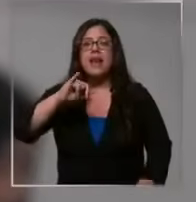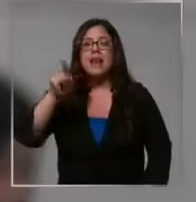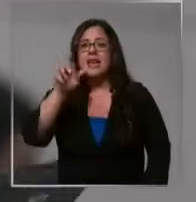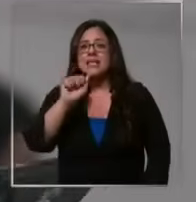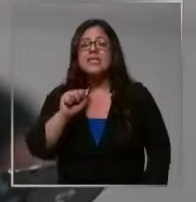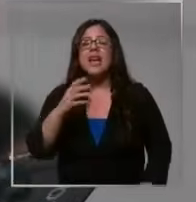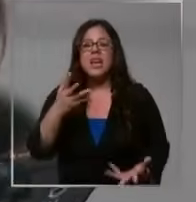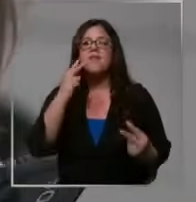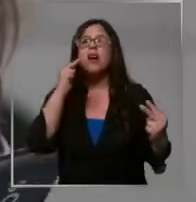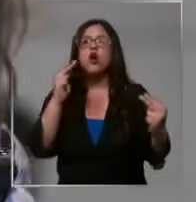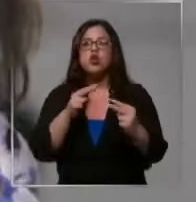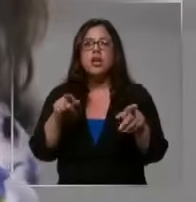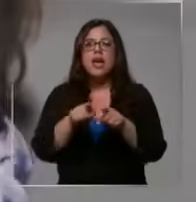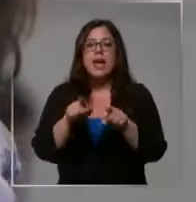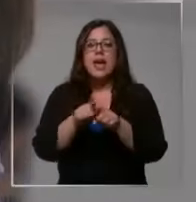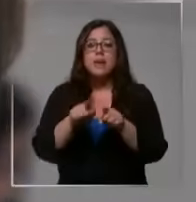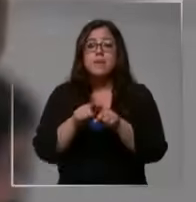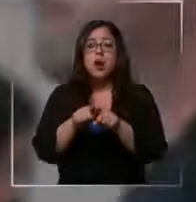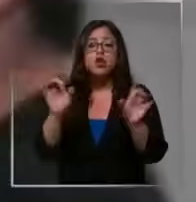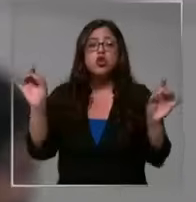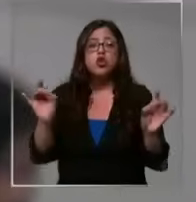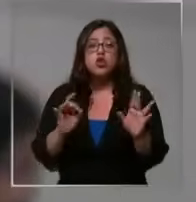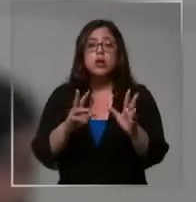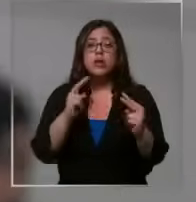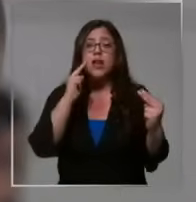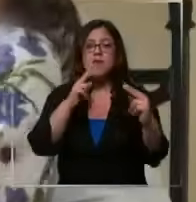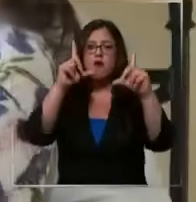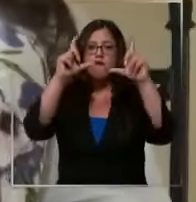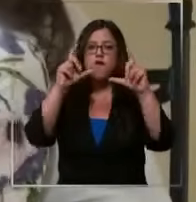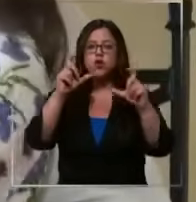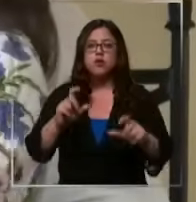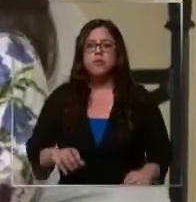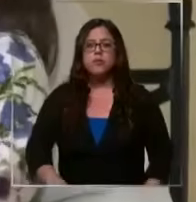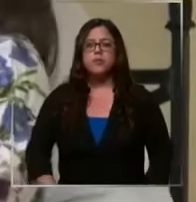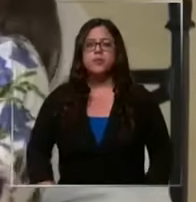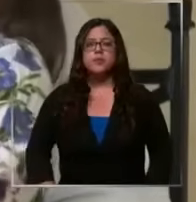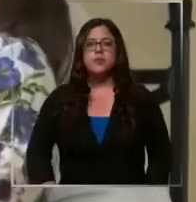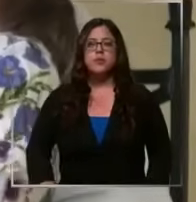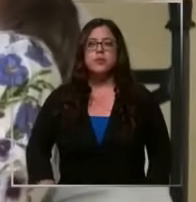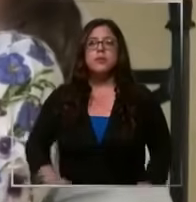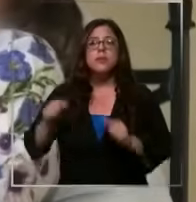a Dylan, el hermano al que solo había visto en fotos. Tampoco pude